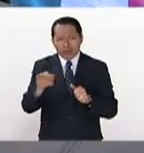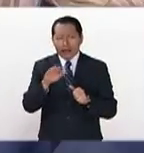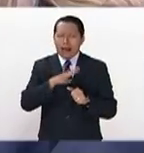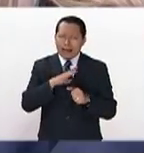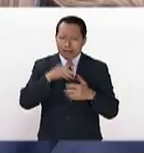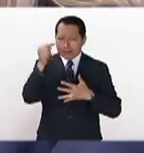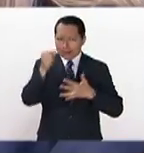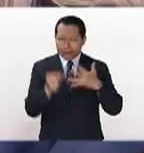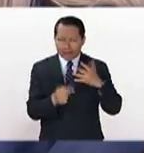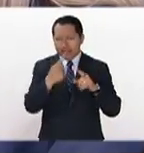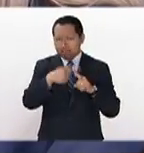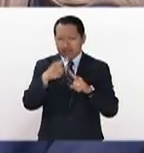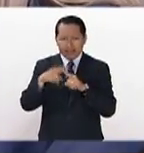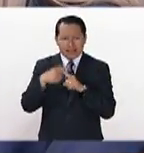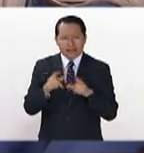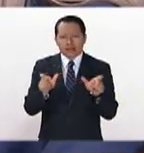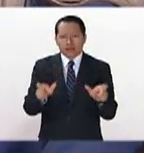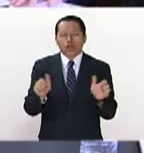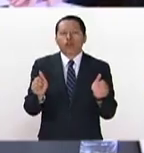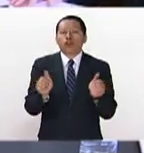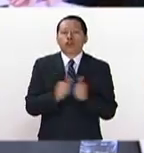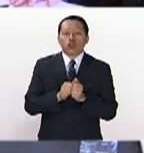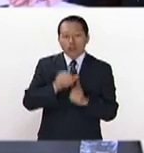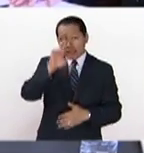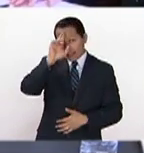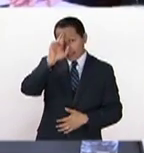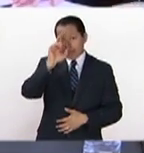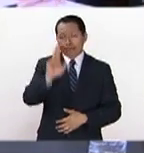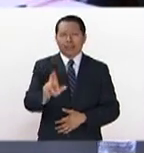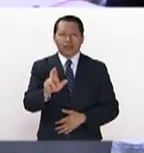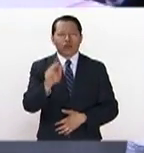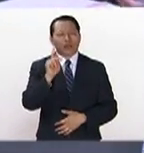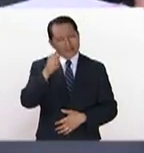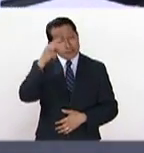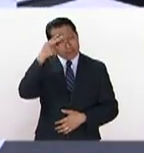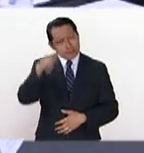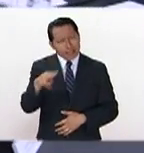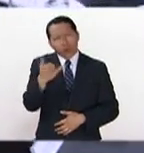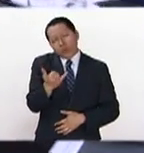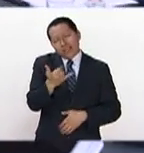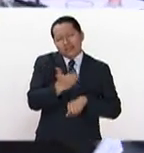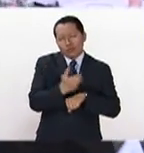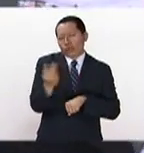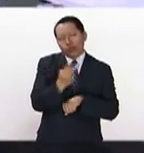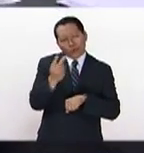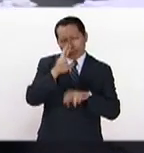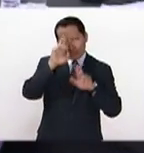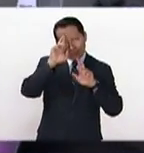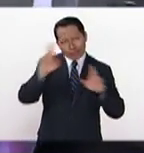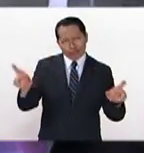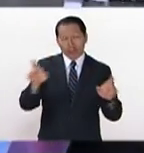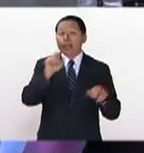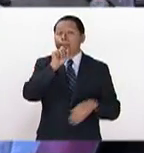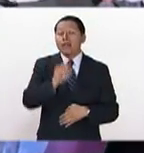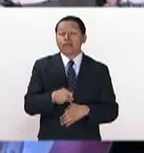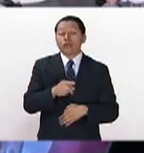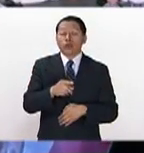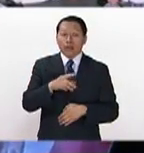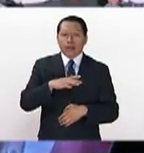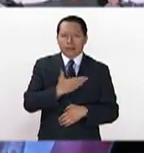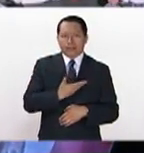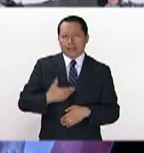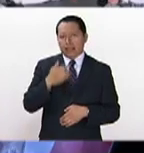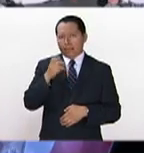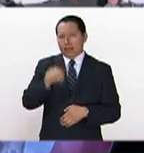retos en materia de seguridad, pero con pleno respeto a la soberanía de México y los Estados Unidos. El presidente Peña Nieto reiteró